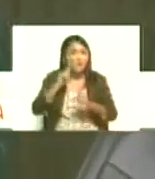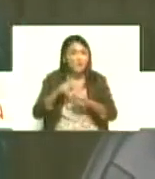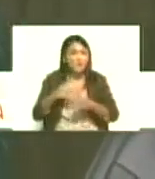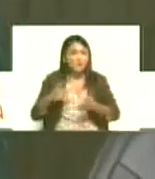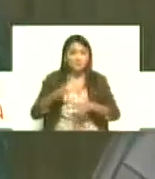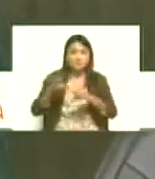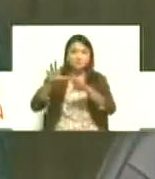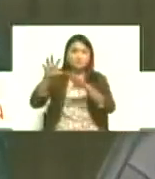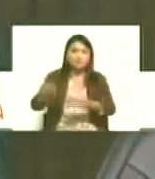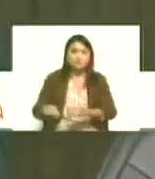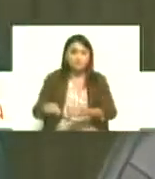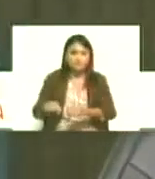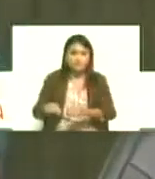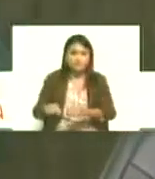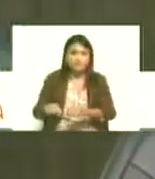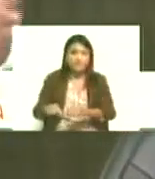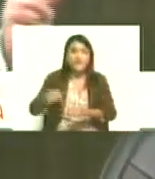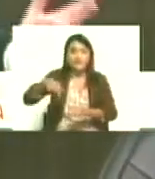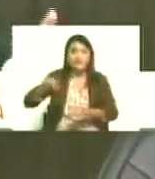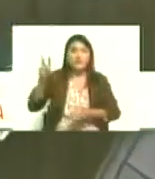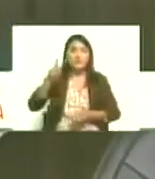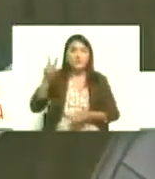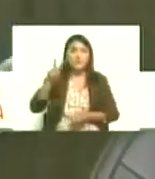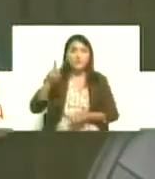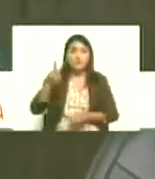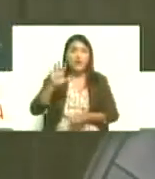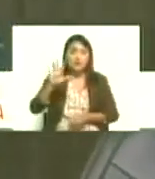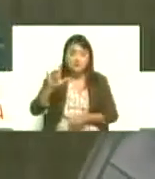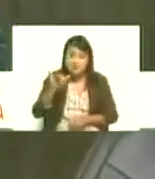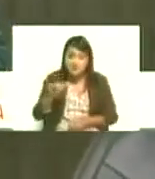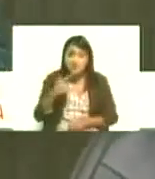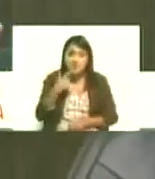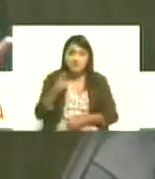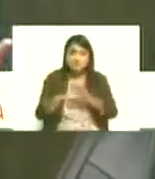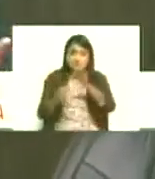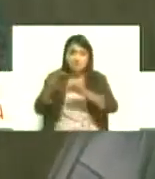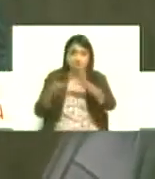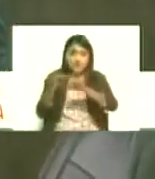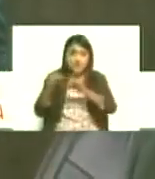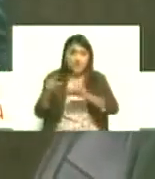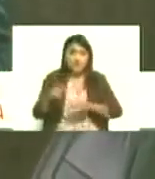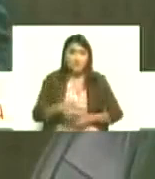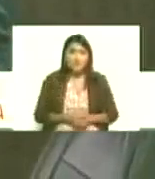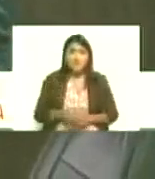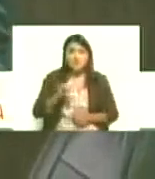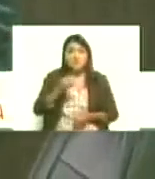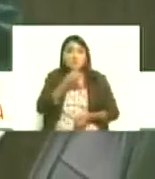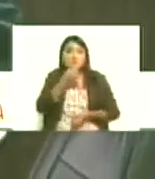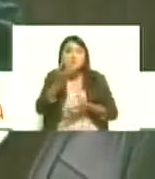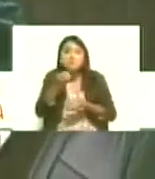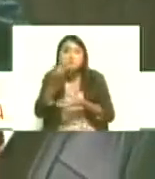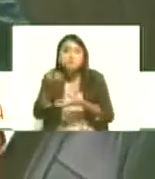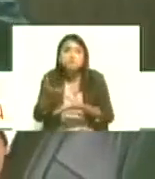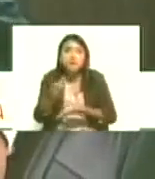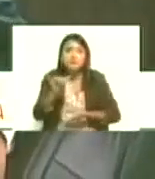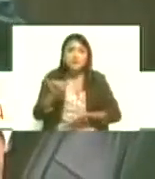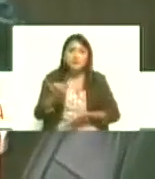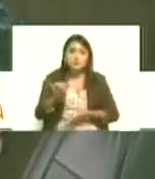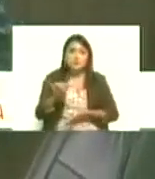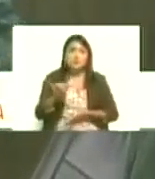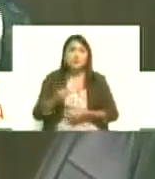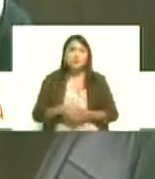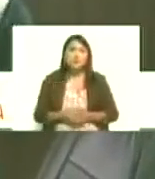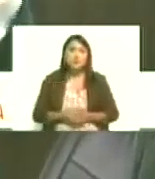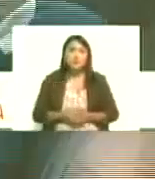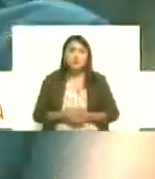apropiarse de nuestros recursos, como él bien lo planteó, como él bien lo confesó, y que no hay que